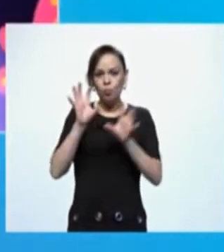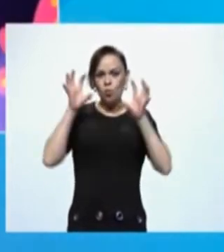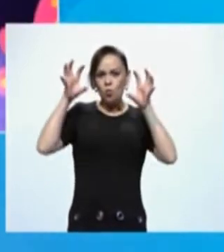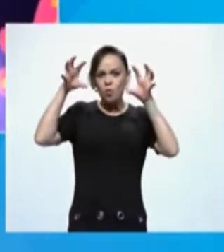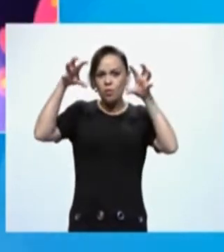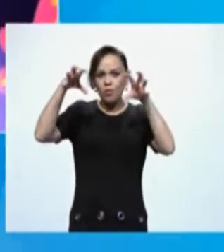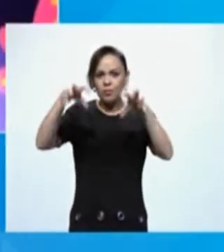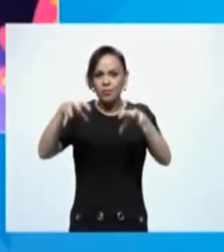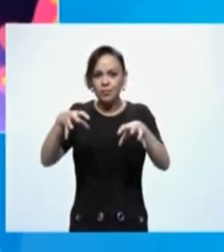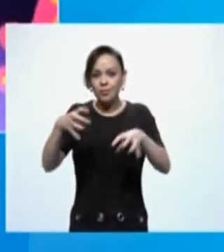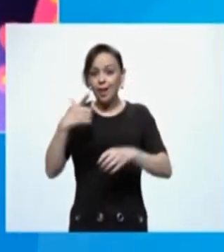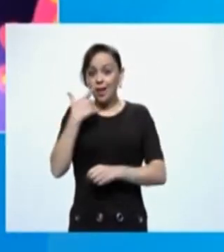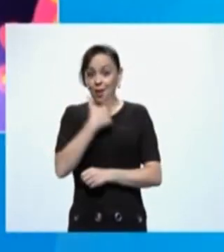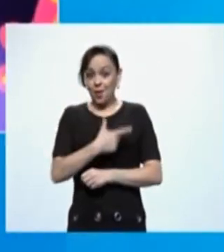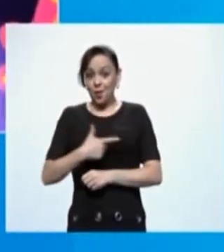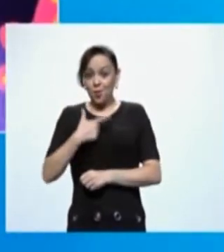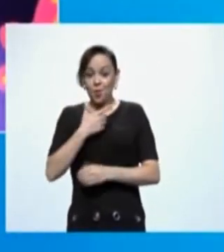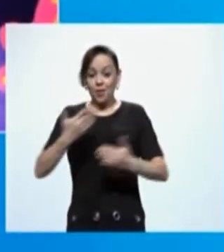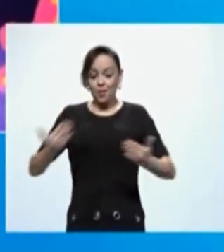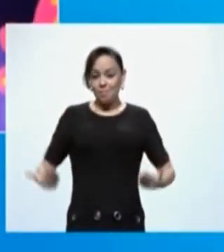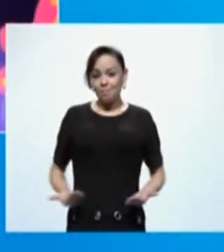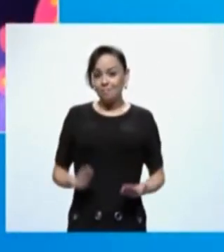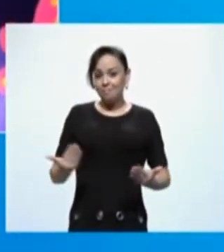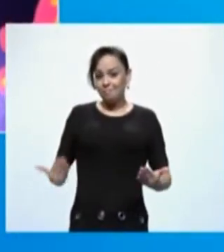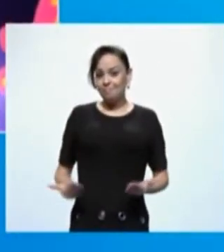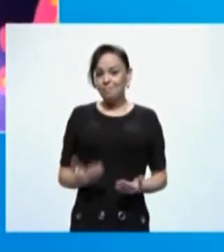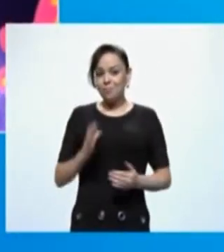le gusta bailar la